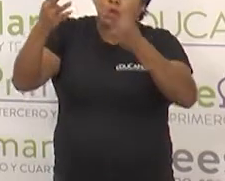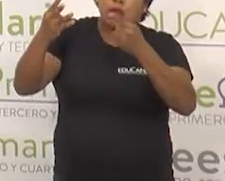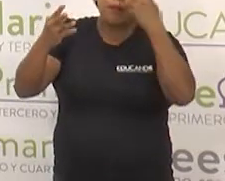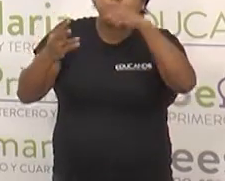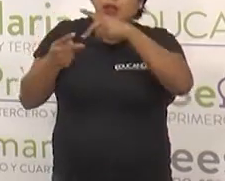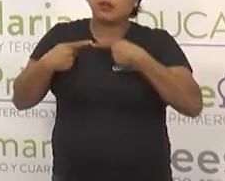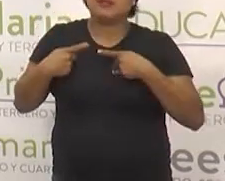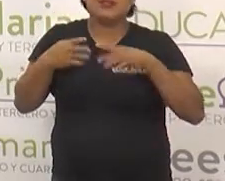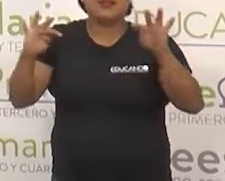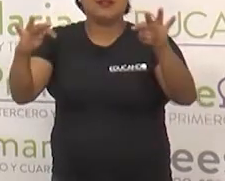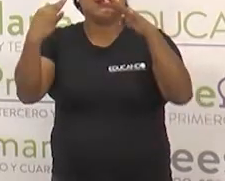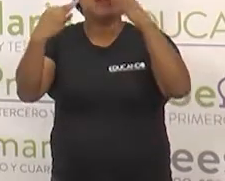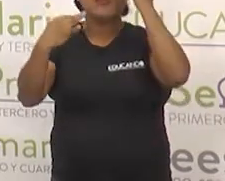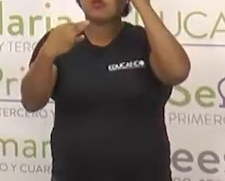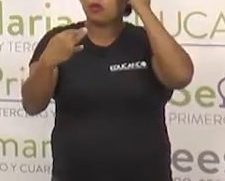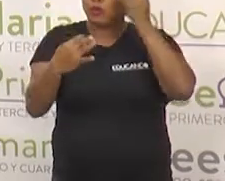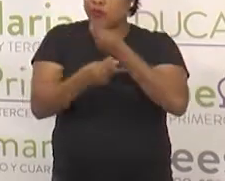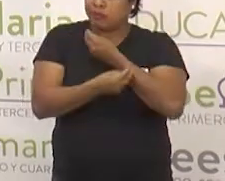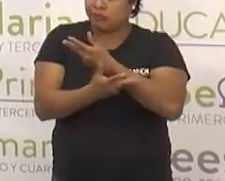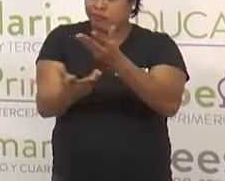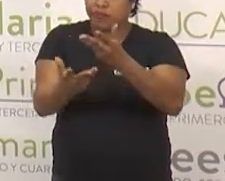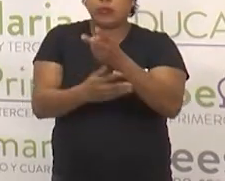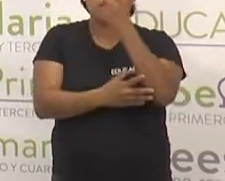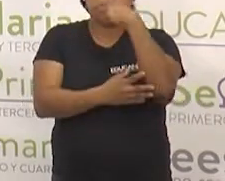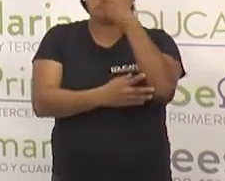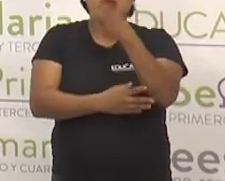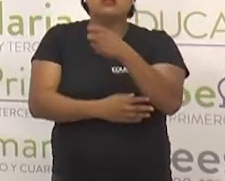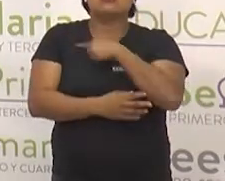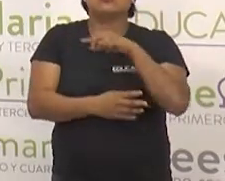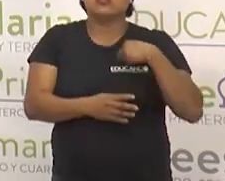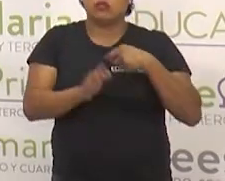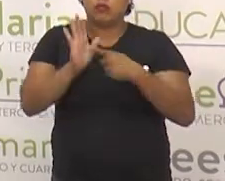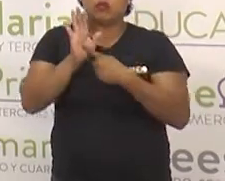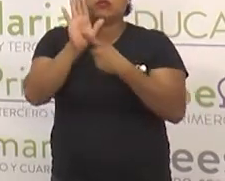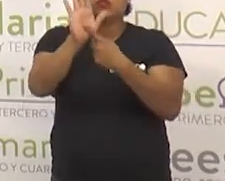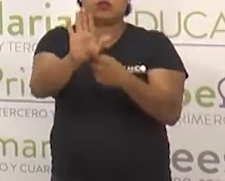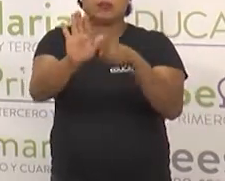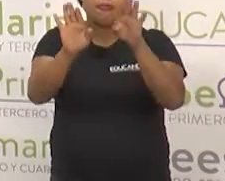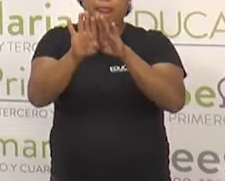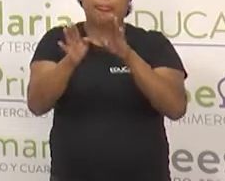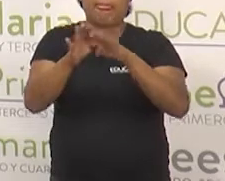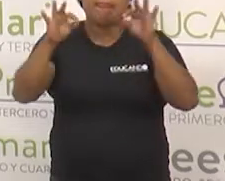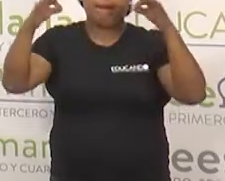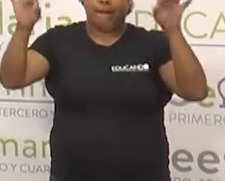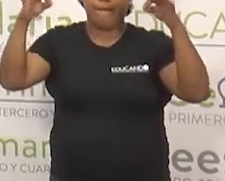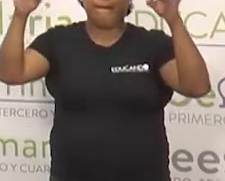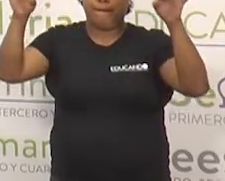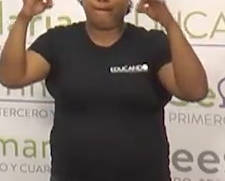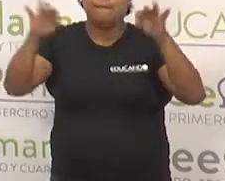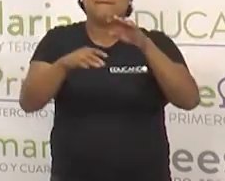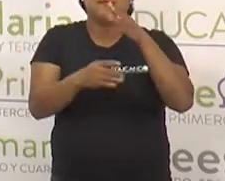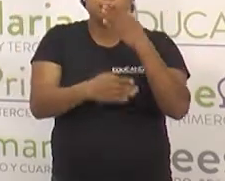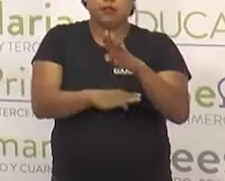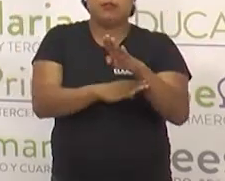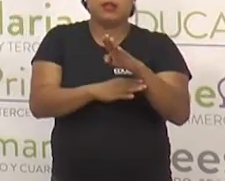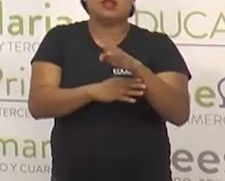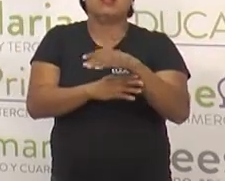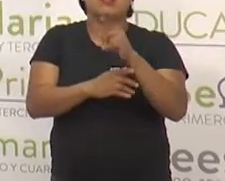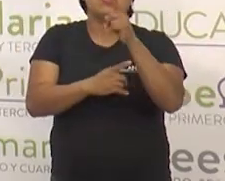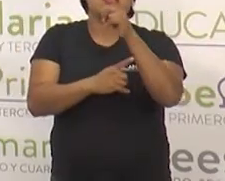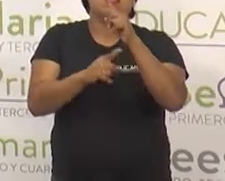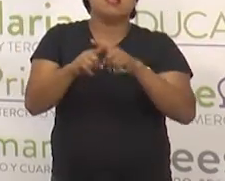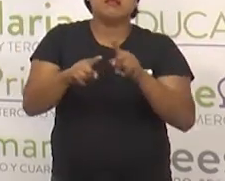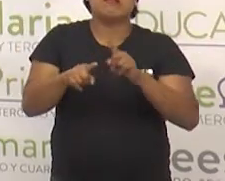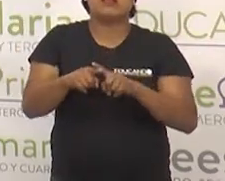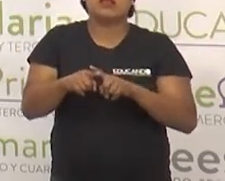los demás conozcan. Para esto, voy a mostrarte una lámina con unos puntos sobre